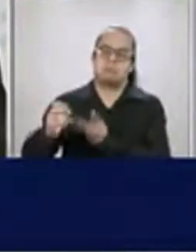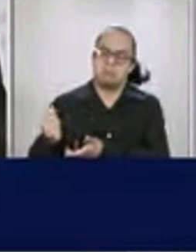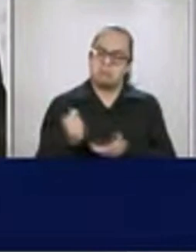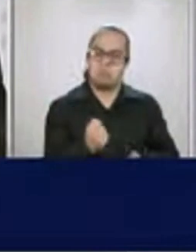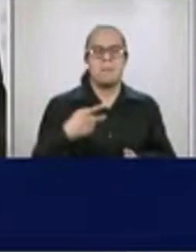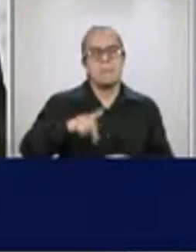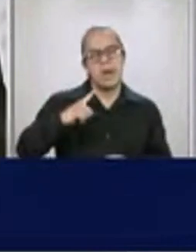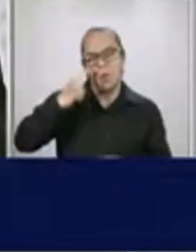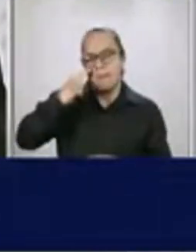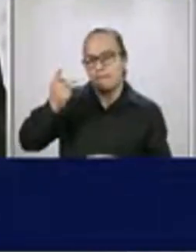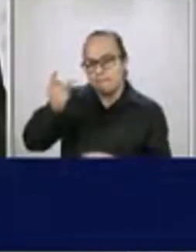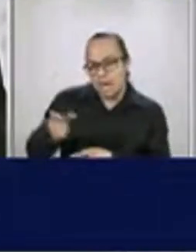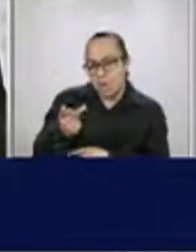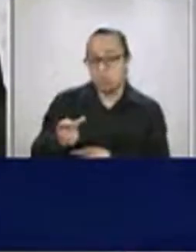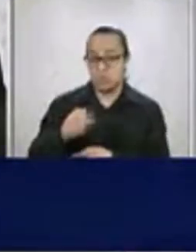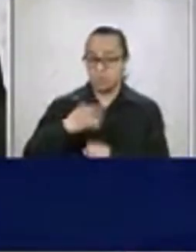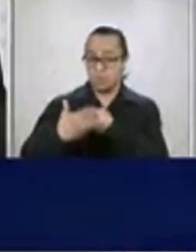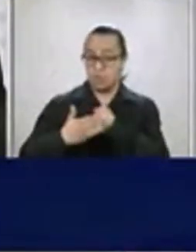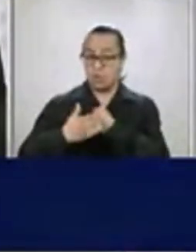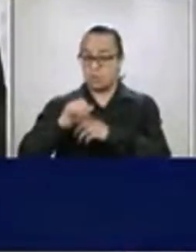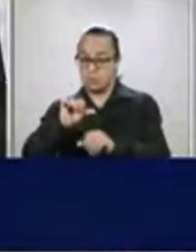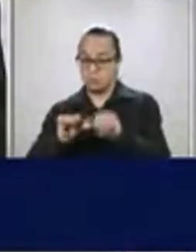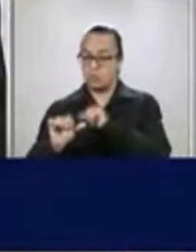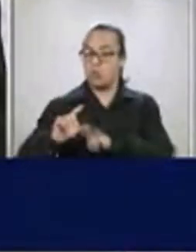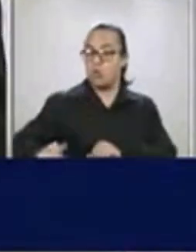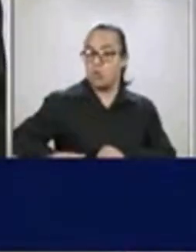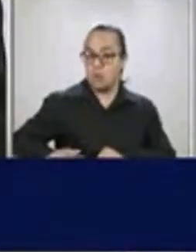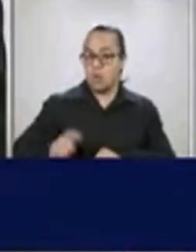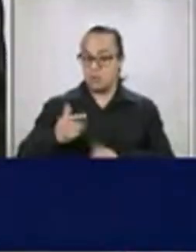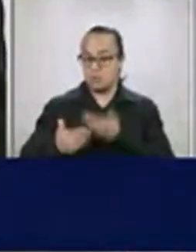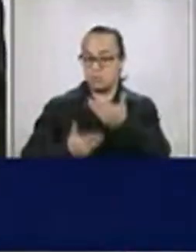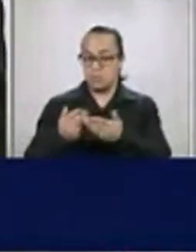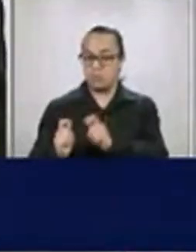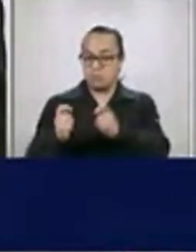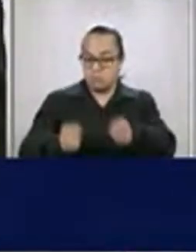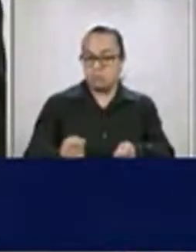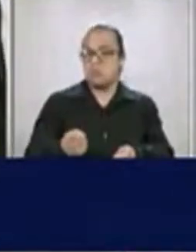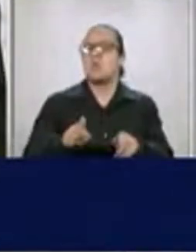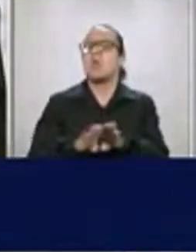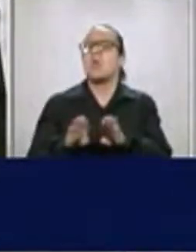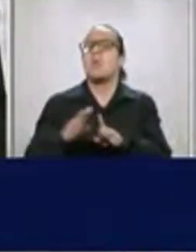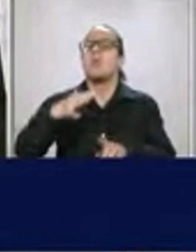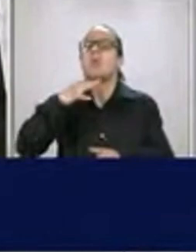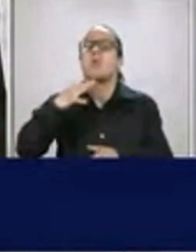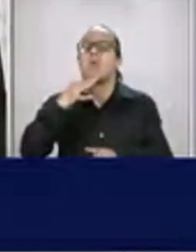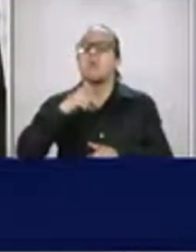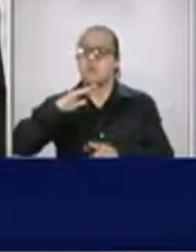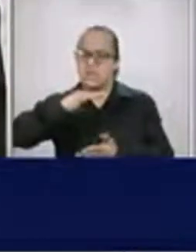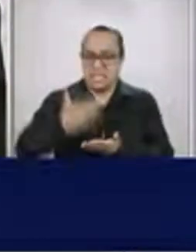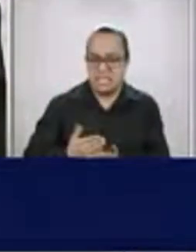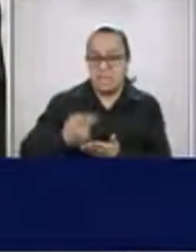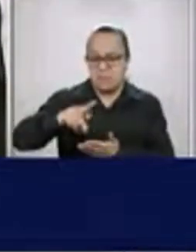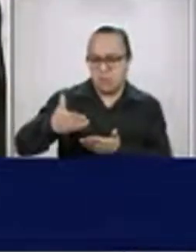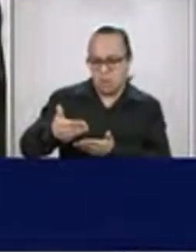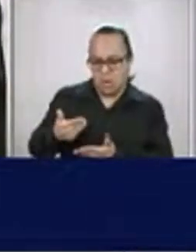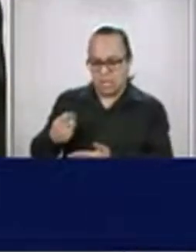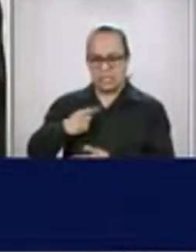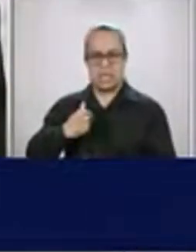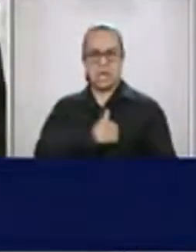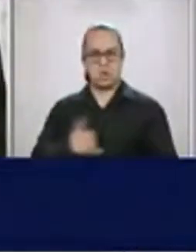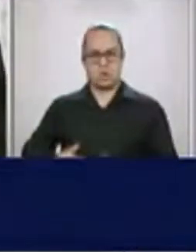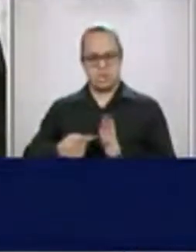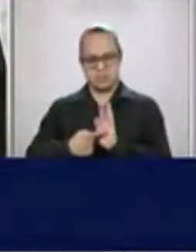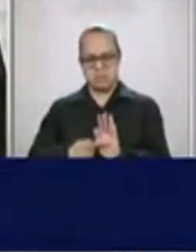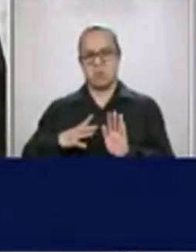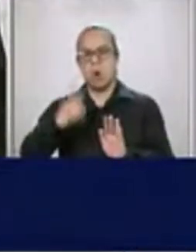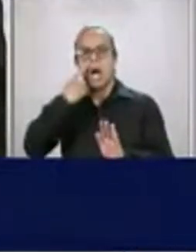mexiquenses creer que como gobernadora va a haber cero corrupción e impunidad si como alcaldesa está documentado este